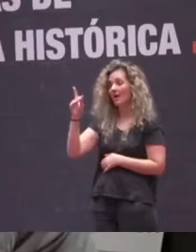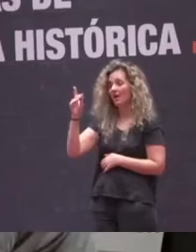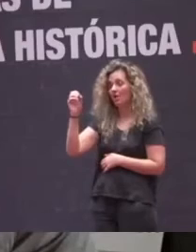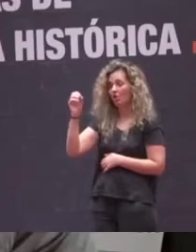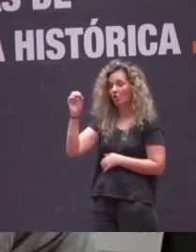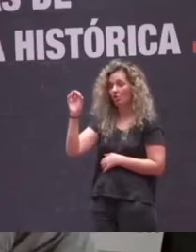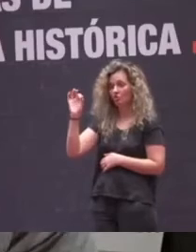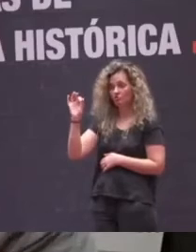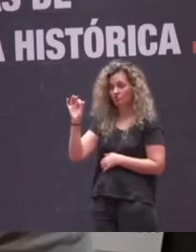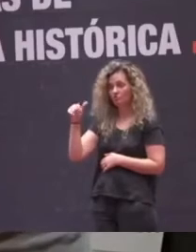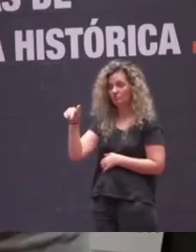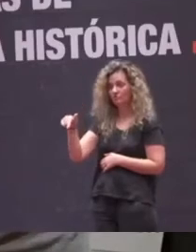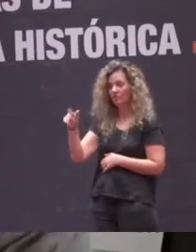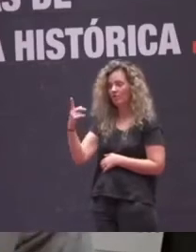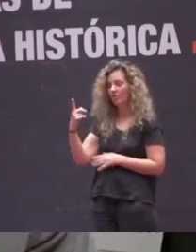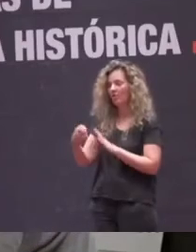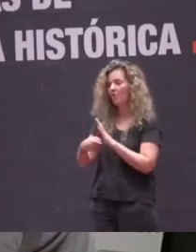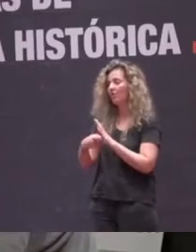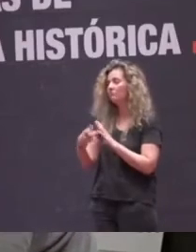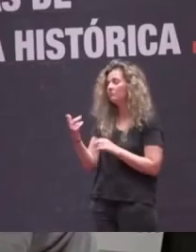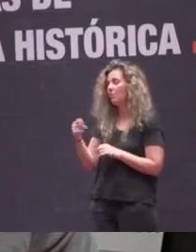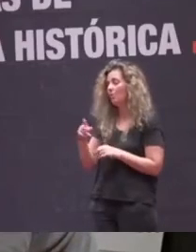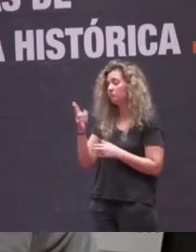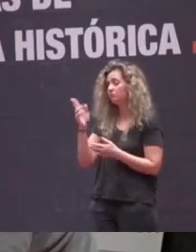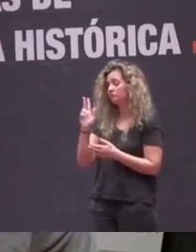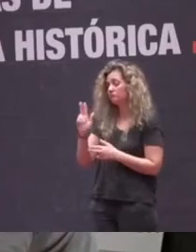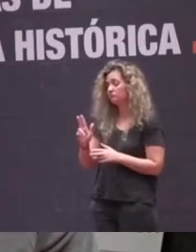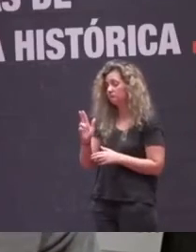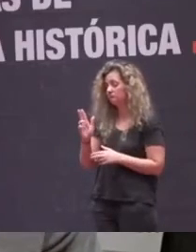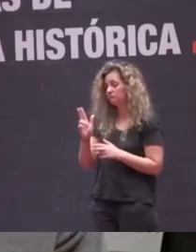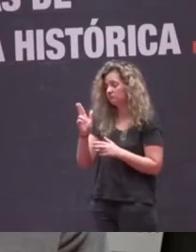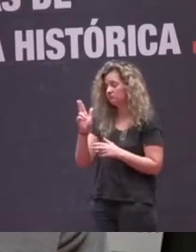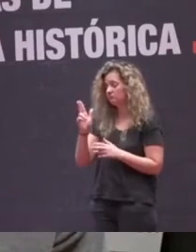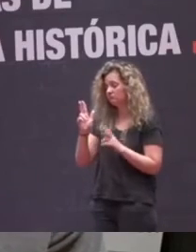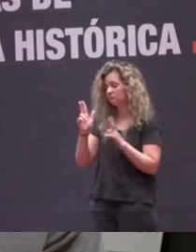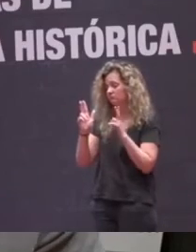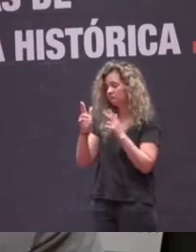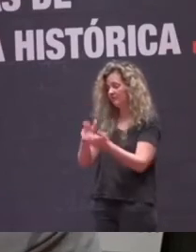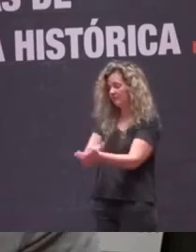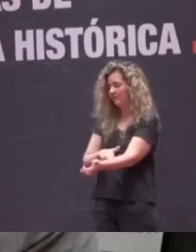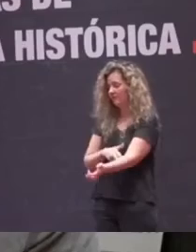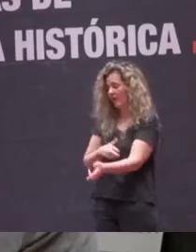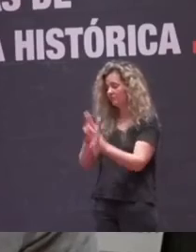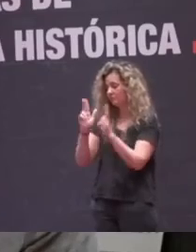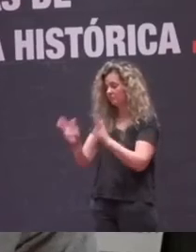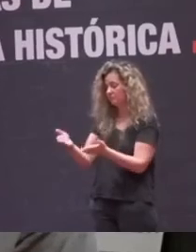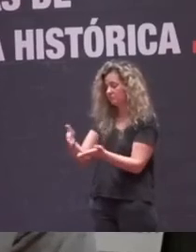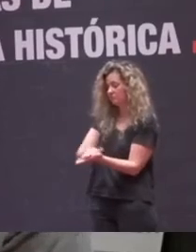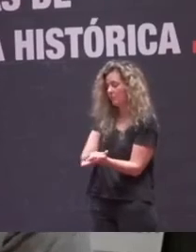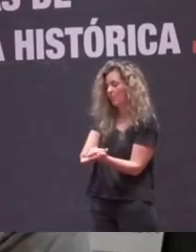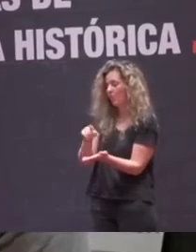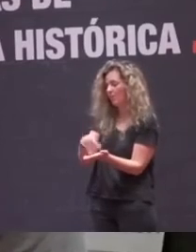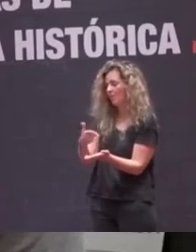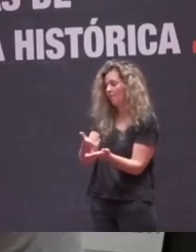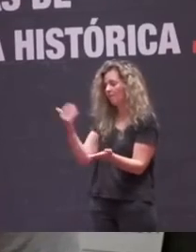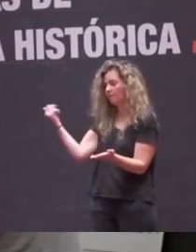coa retirada dos restos do dictador do Valle dos Caídos, estaban, bueno, pues, prácticamente era